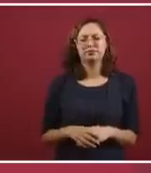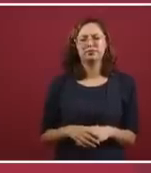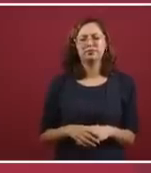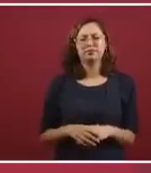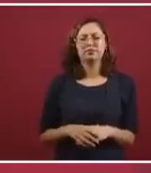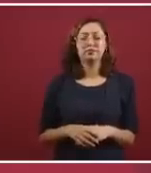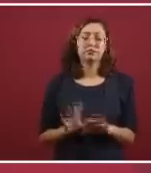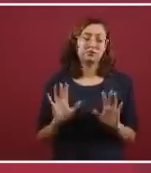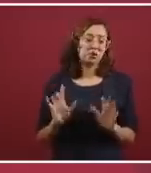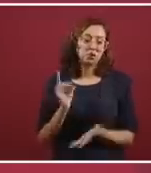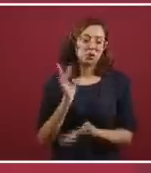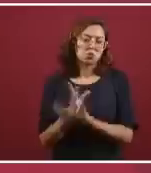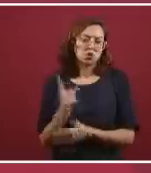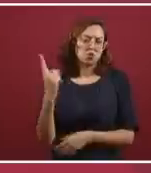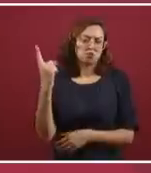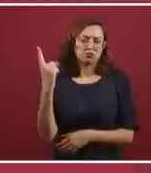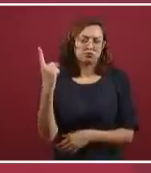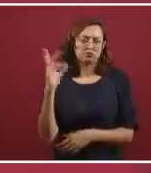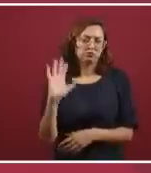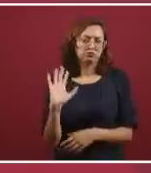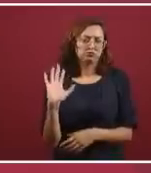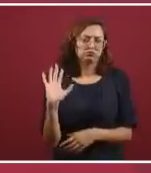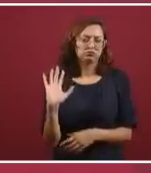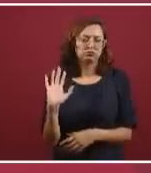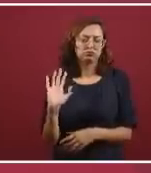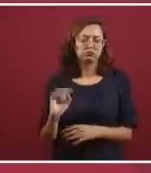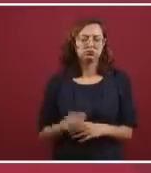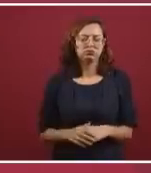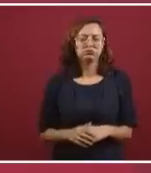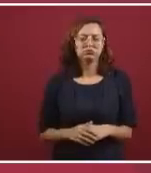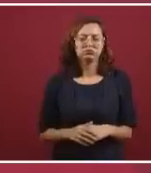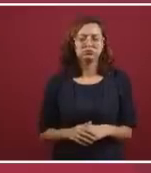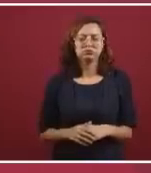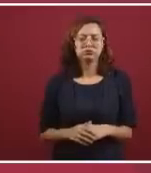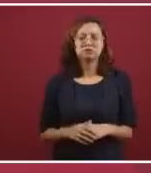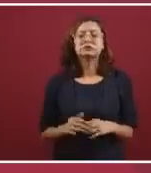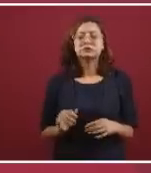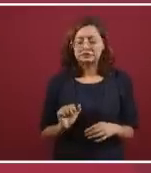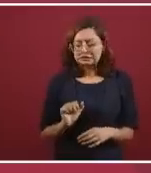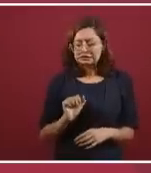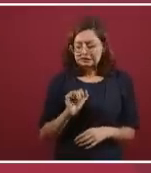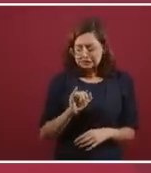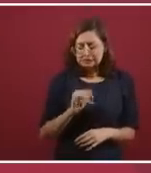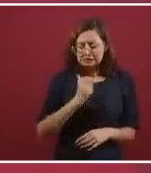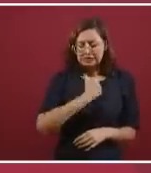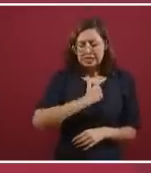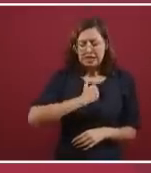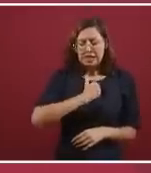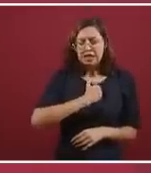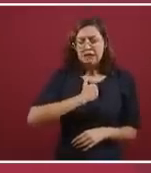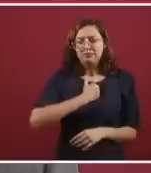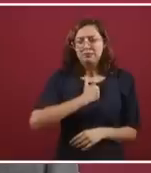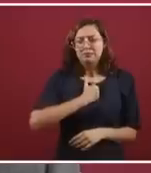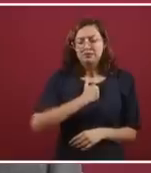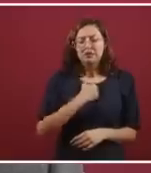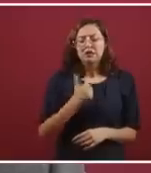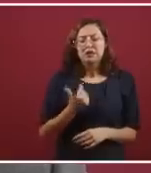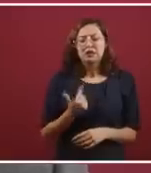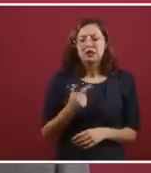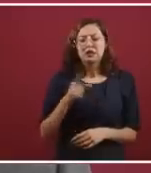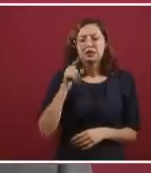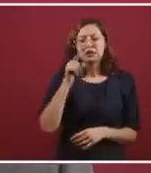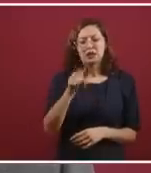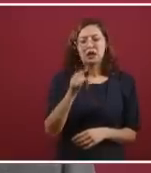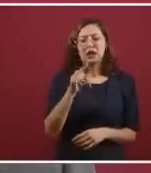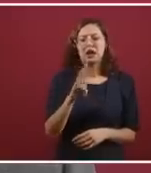es lo que tenemos lamentamos mucho lo de la afectación a